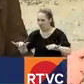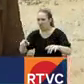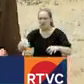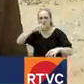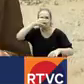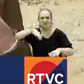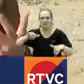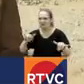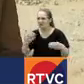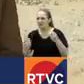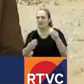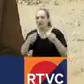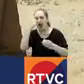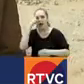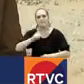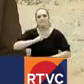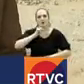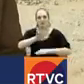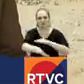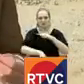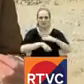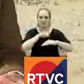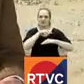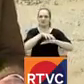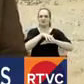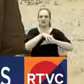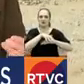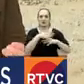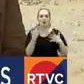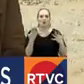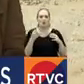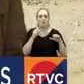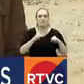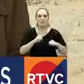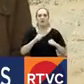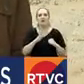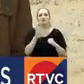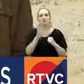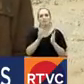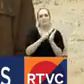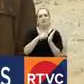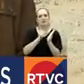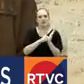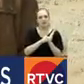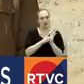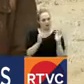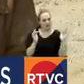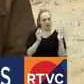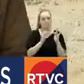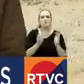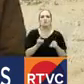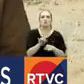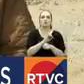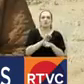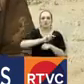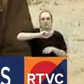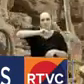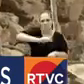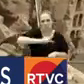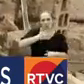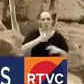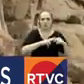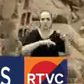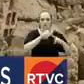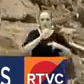contaminando para ser transformados en materiales sostenibles que se pudieran usar una vez más en el sector de la